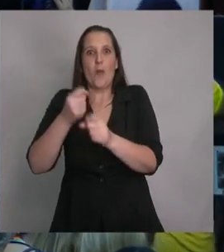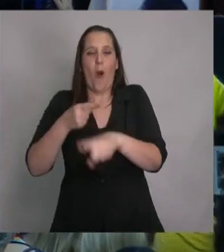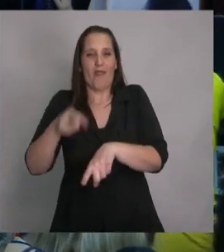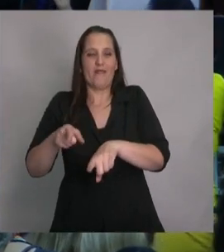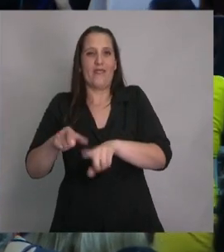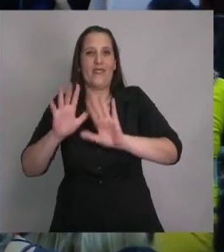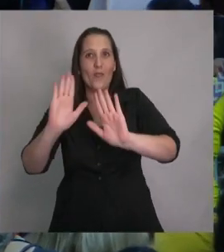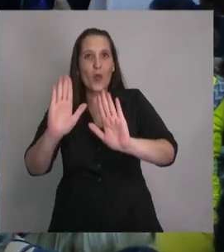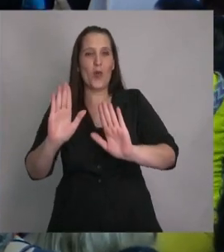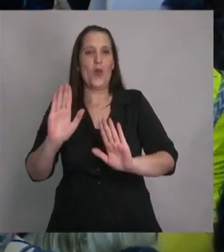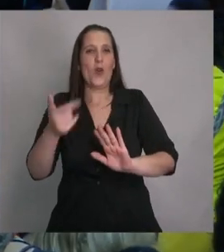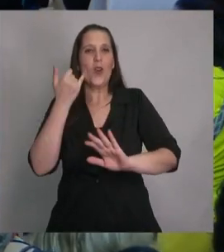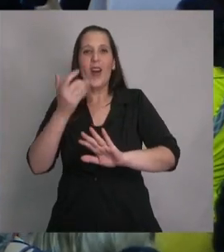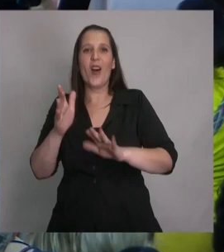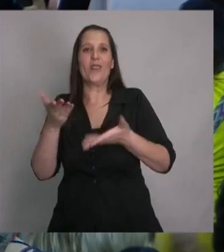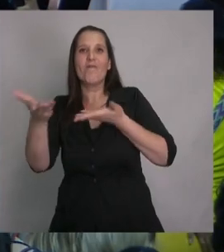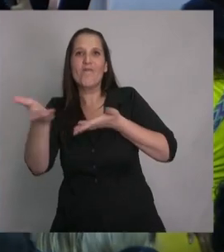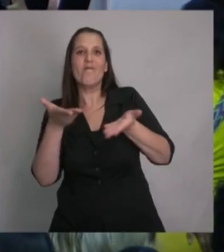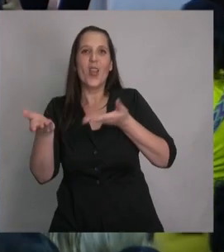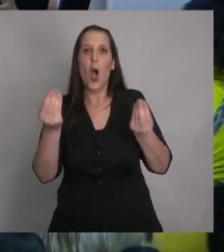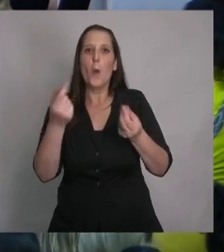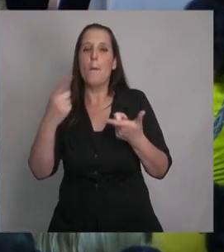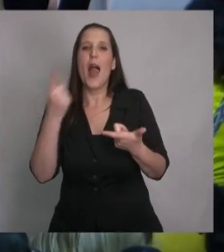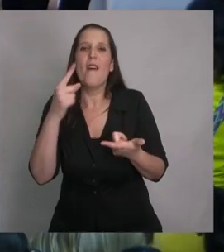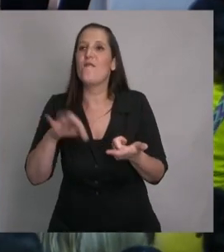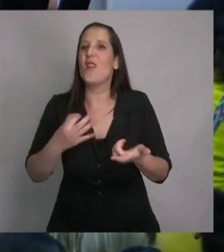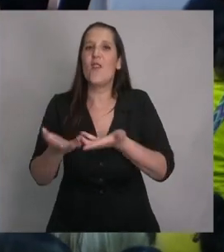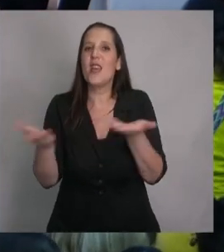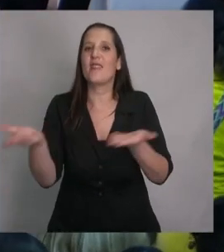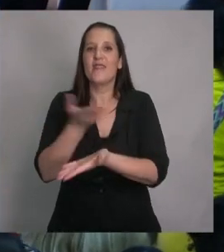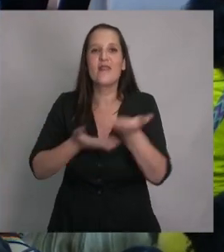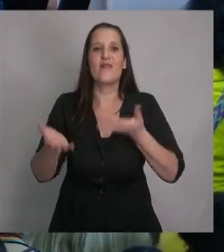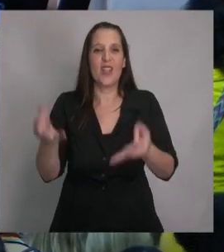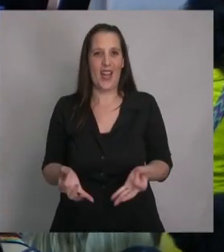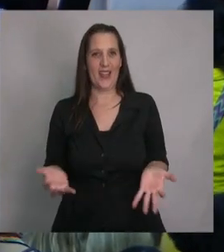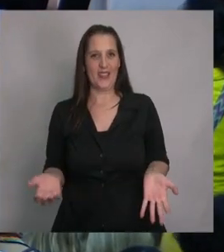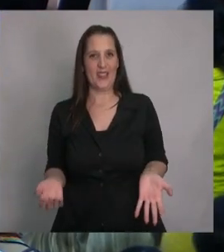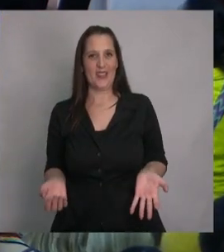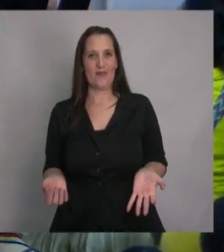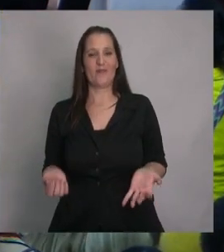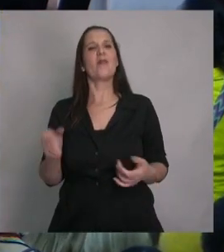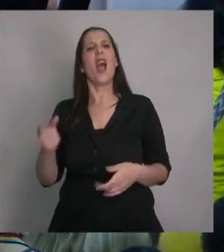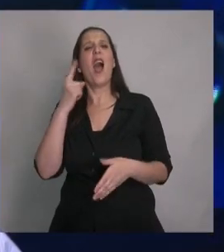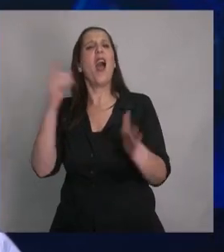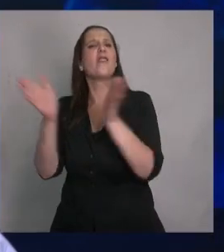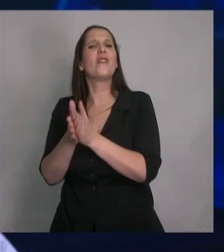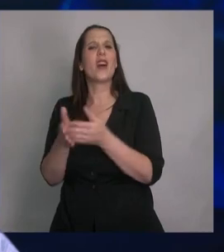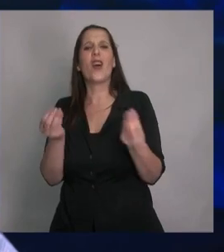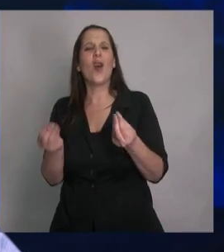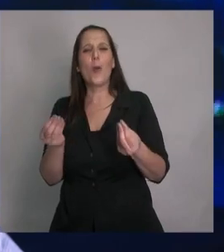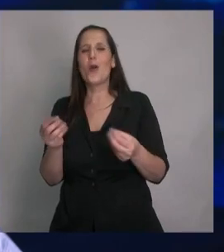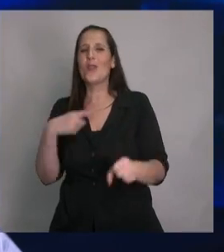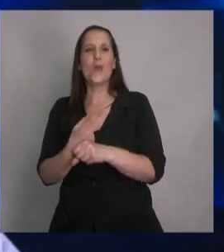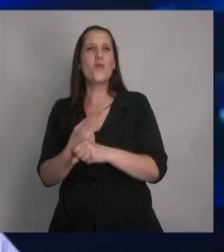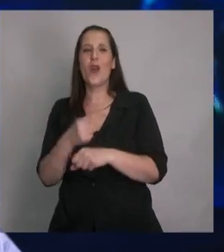construir las bases de una convivencia permanente en los tiempos. Convivencia que no se podría establecer,